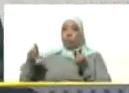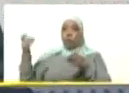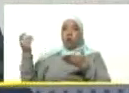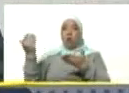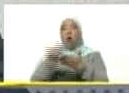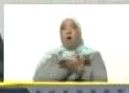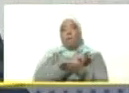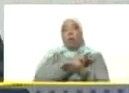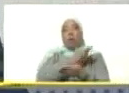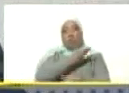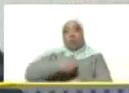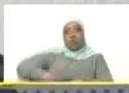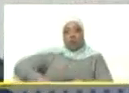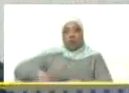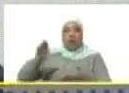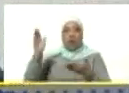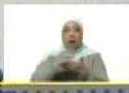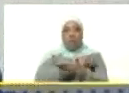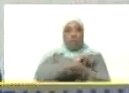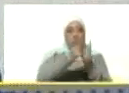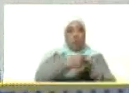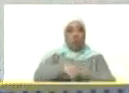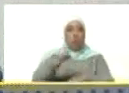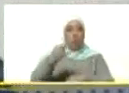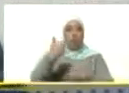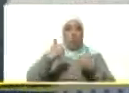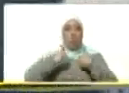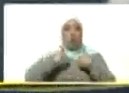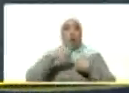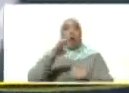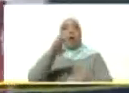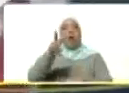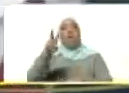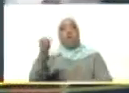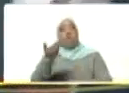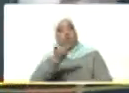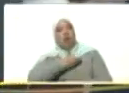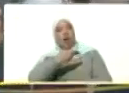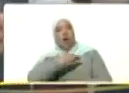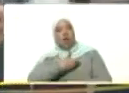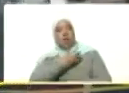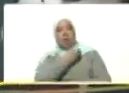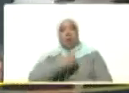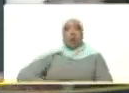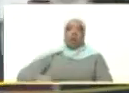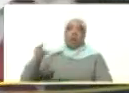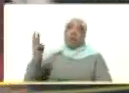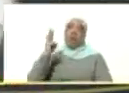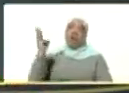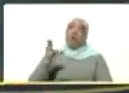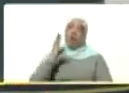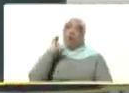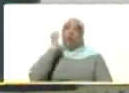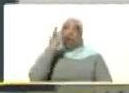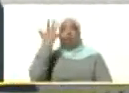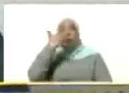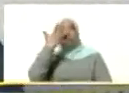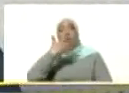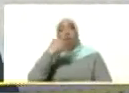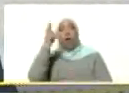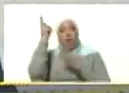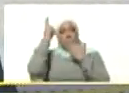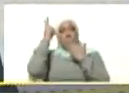Estado Comrade Evo Morales contra el compañero Evo Morales by observer election mission. Por una